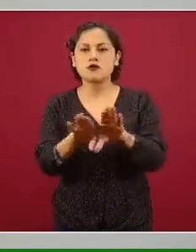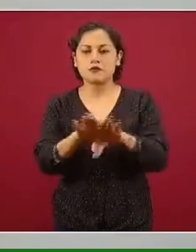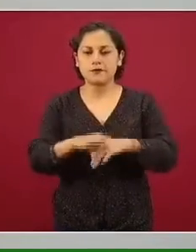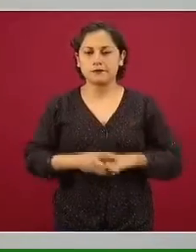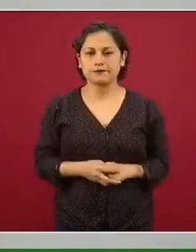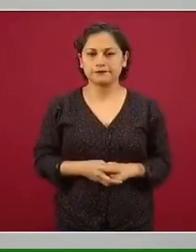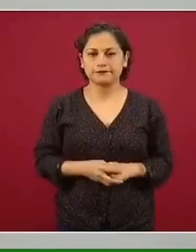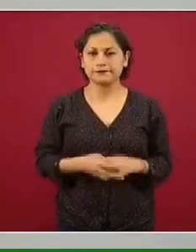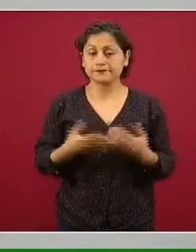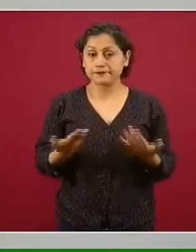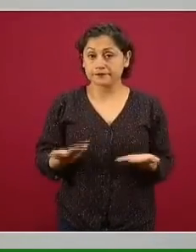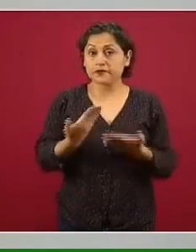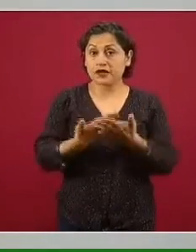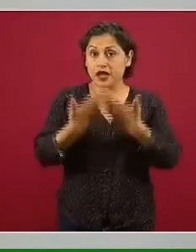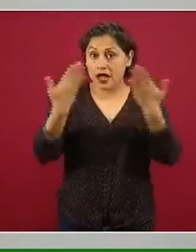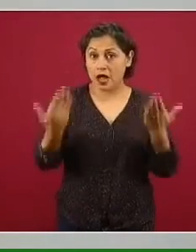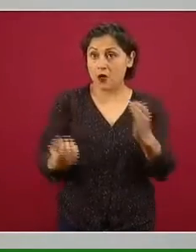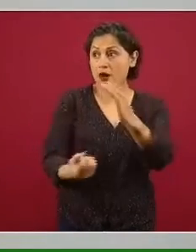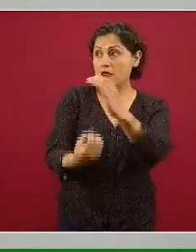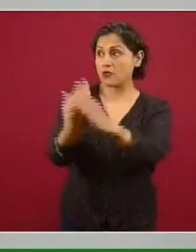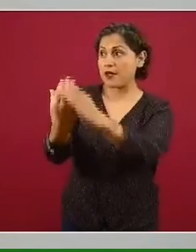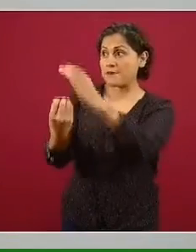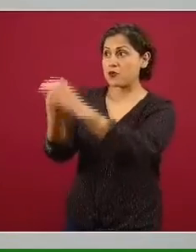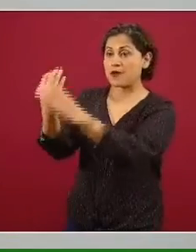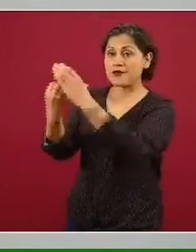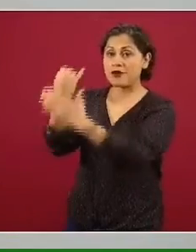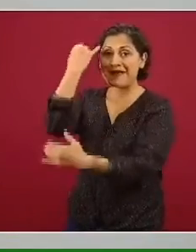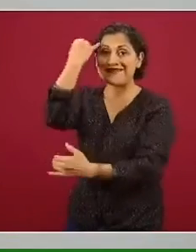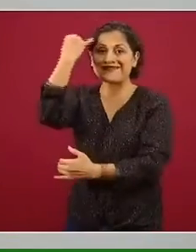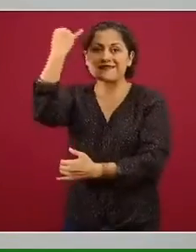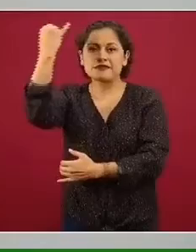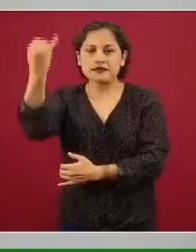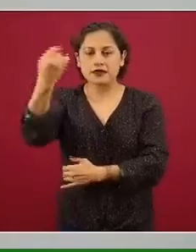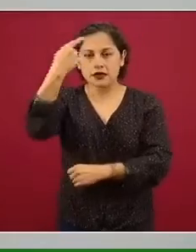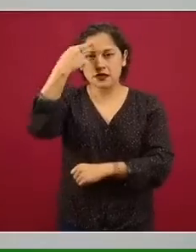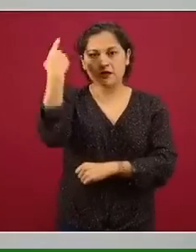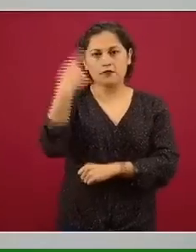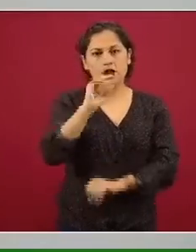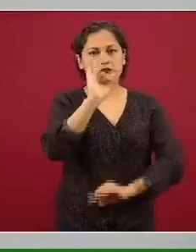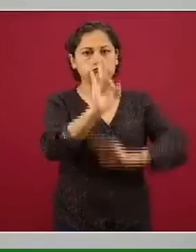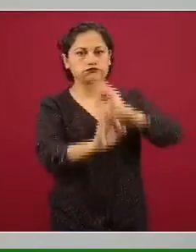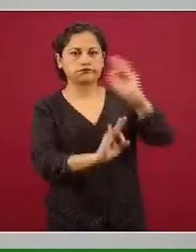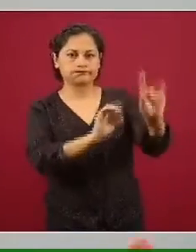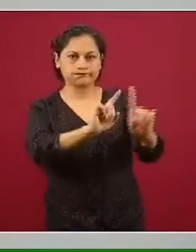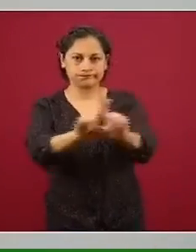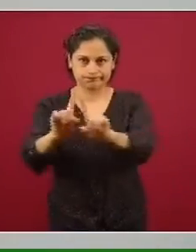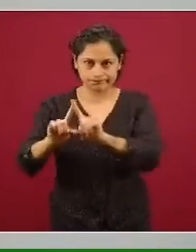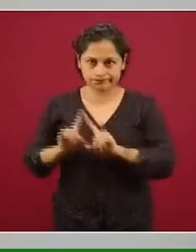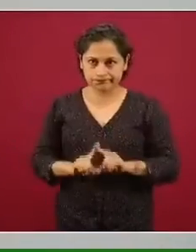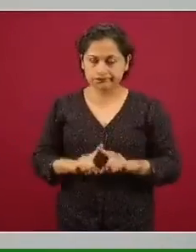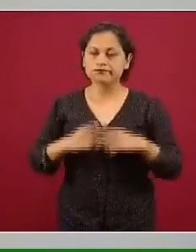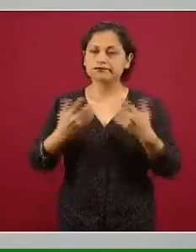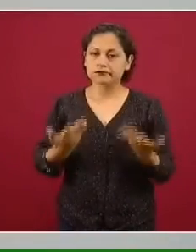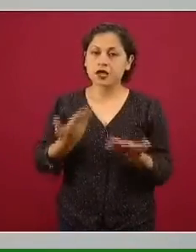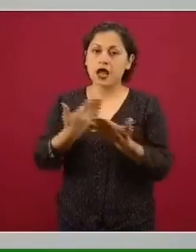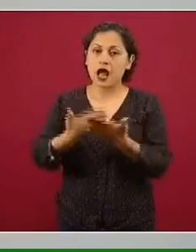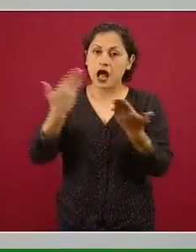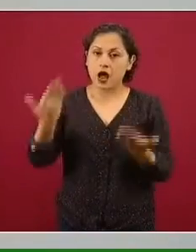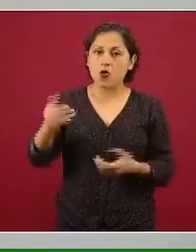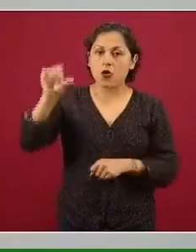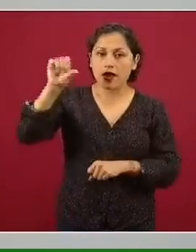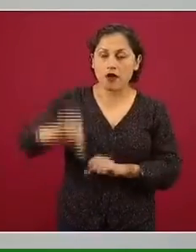surgido distintas propuestas de terapéutica, de tratamiento, hoy estamos presentando la versión 2 de esta